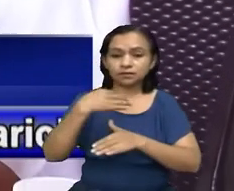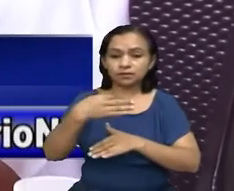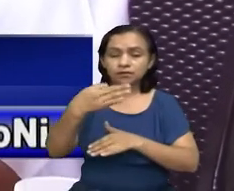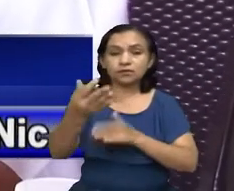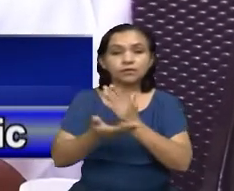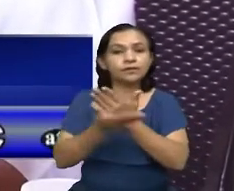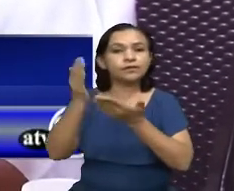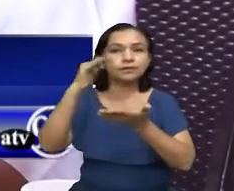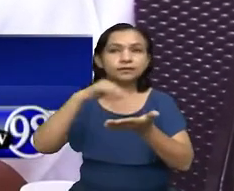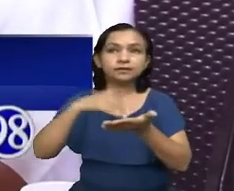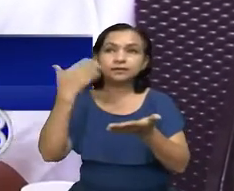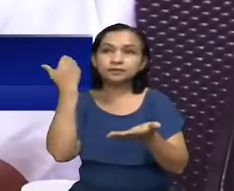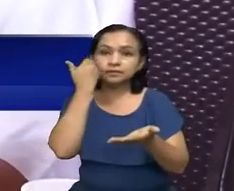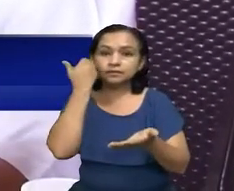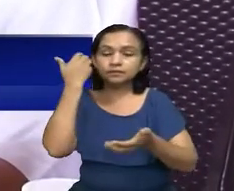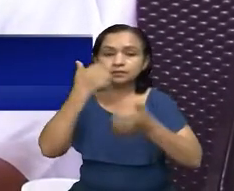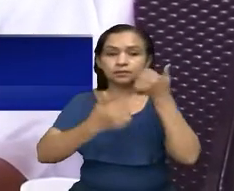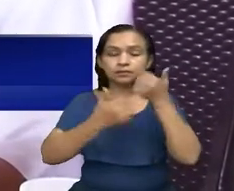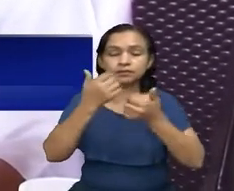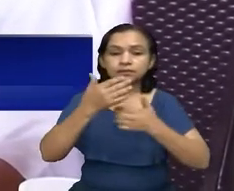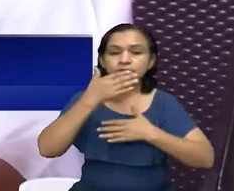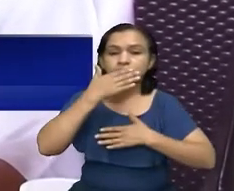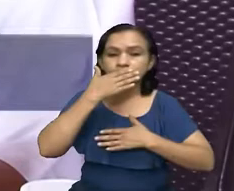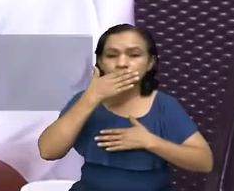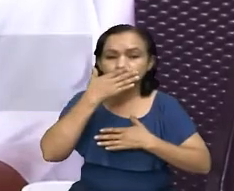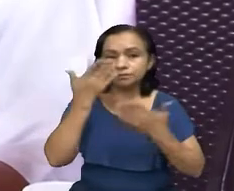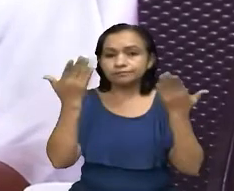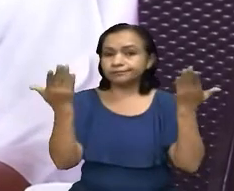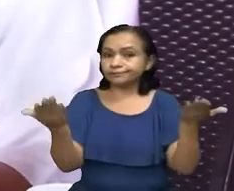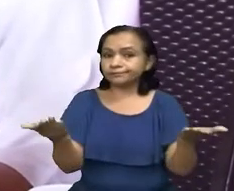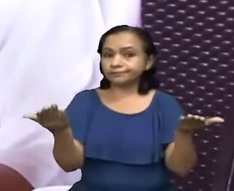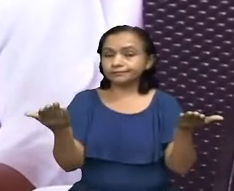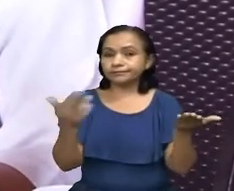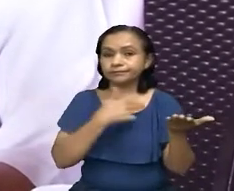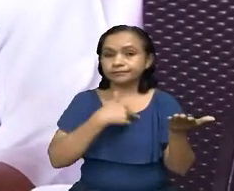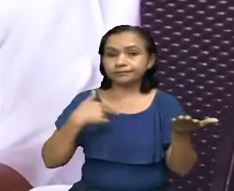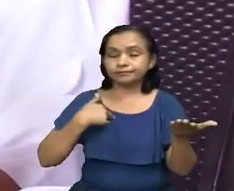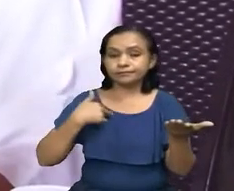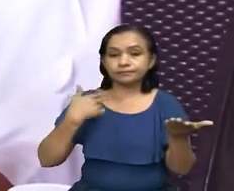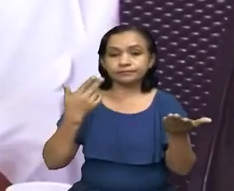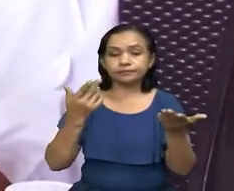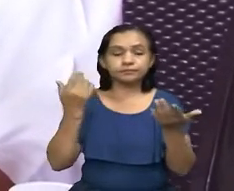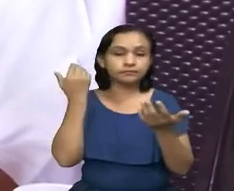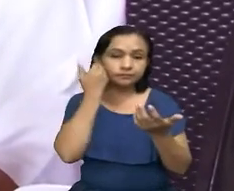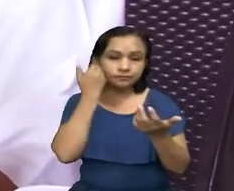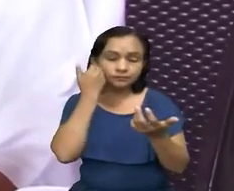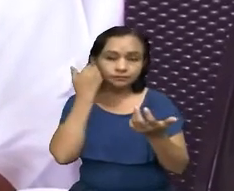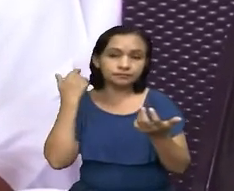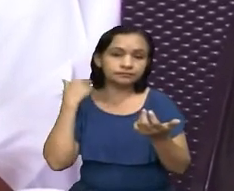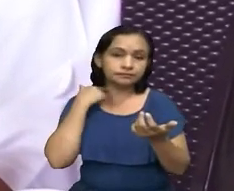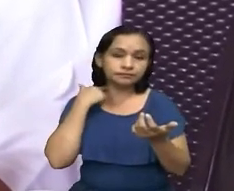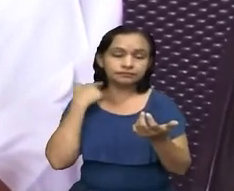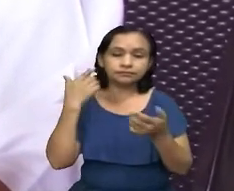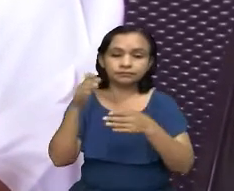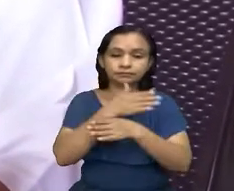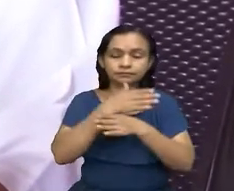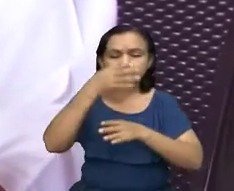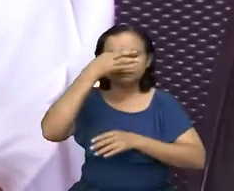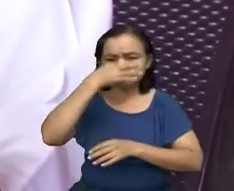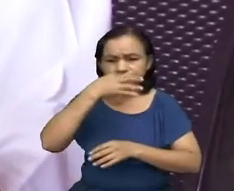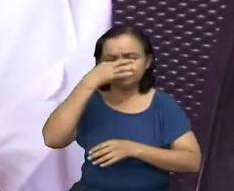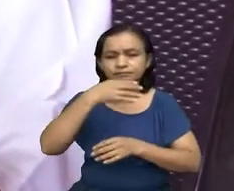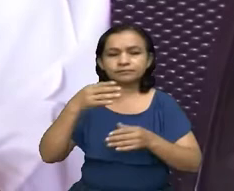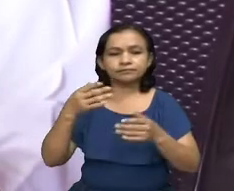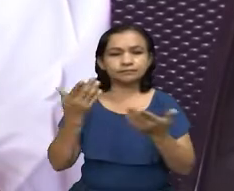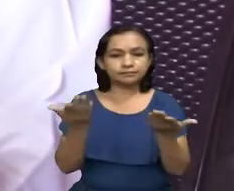reactive, pues, el problema es una crisis asmática o los cuadros que siempre tenemos, ¿verdad?, de las infecciones respiratorias